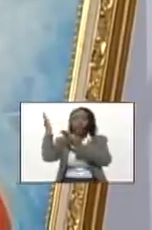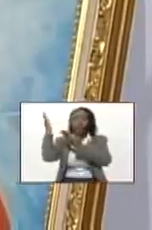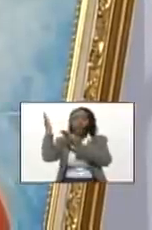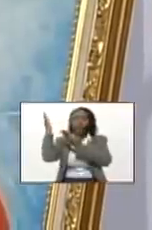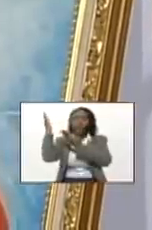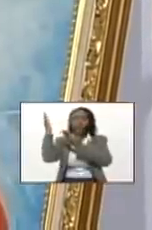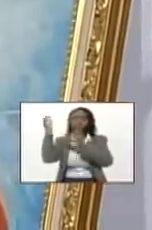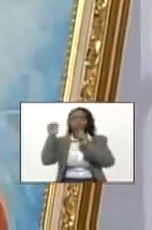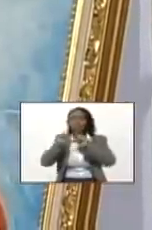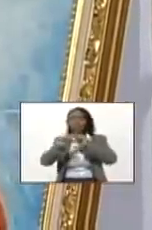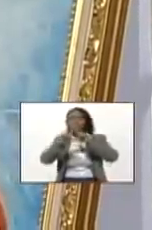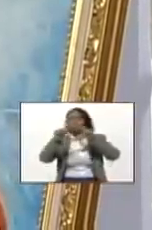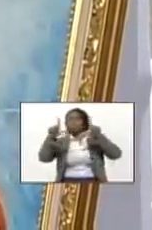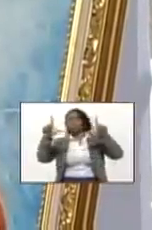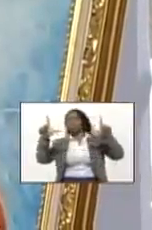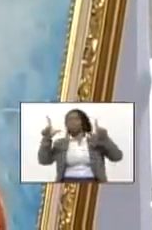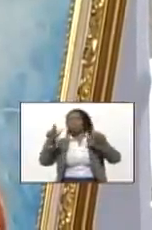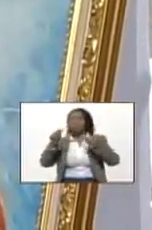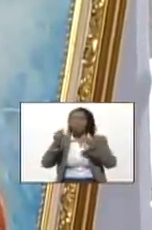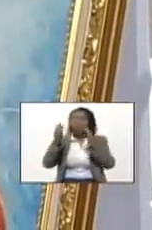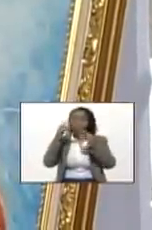Tremendo cuadro, ¿vale? Miren.